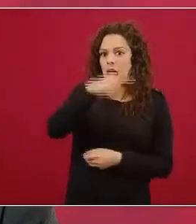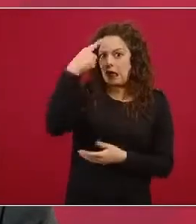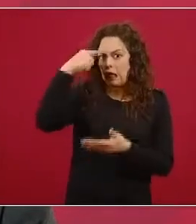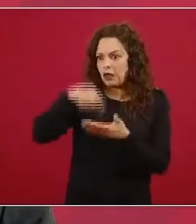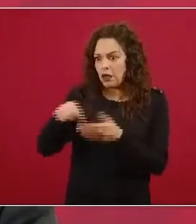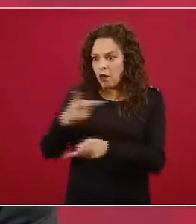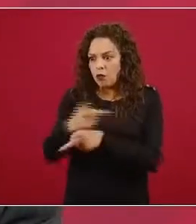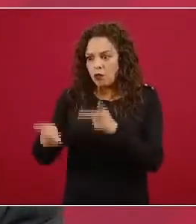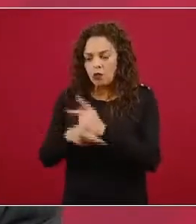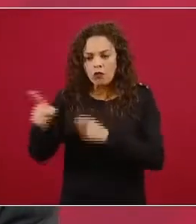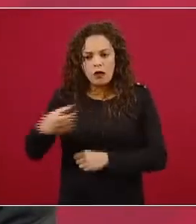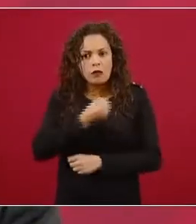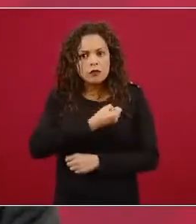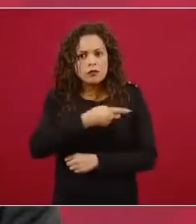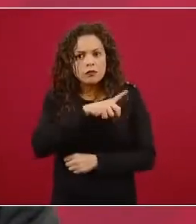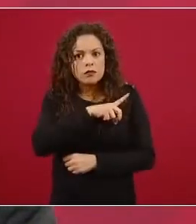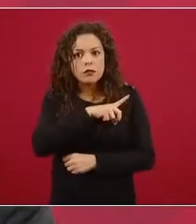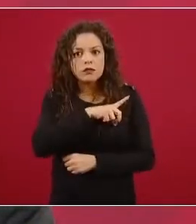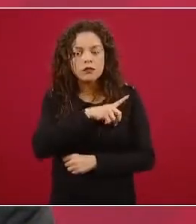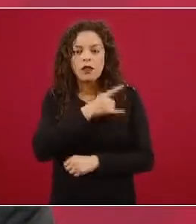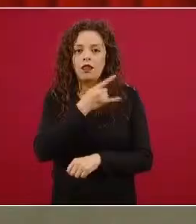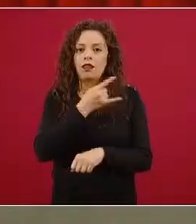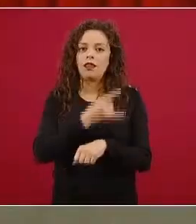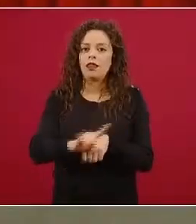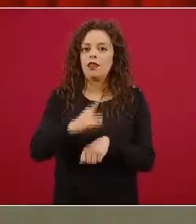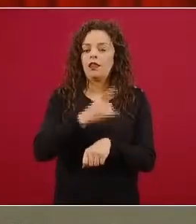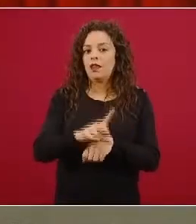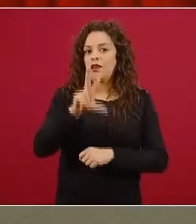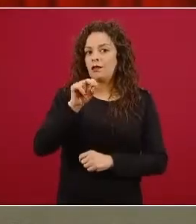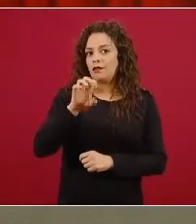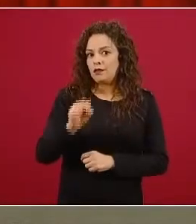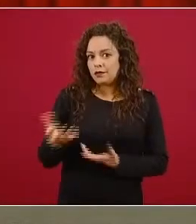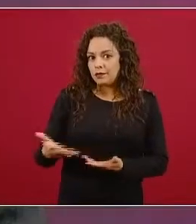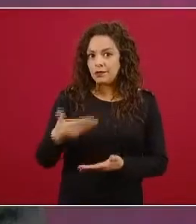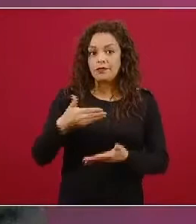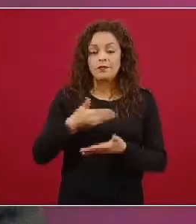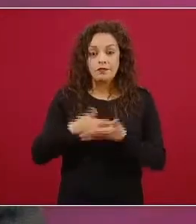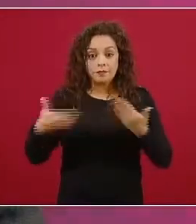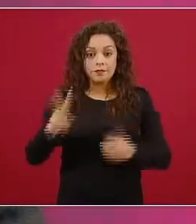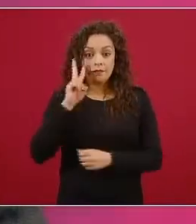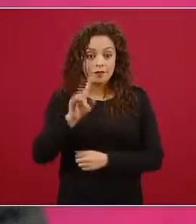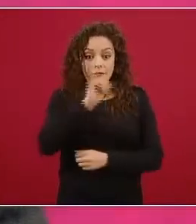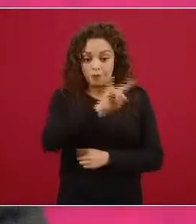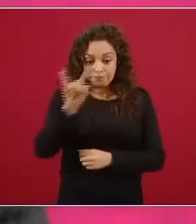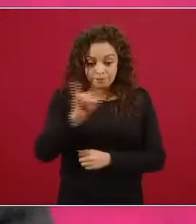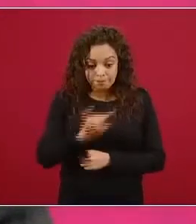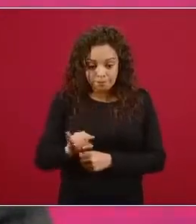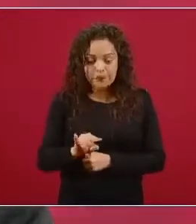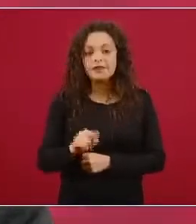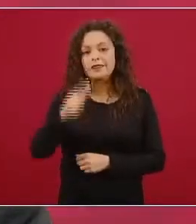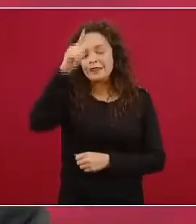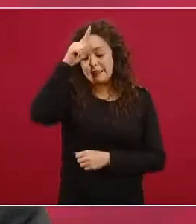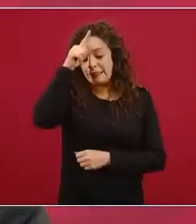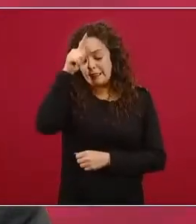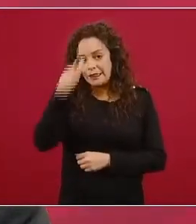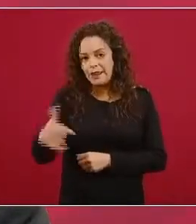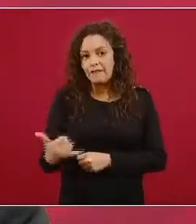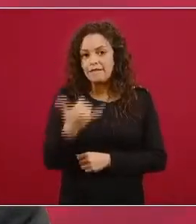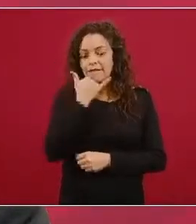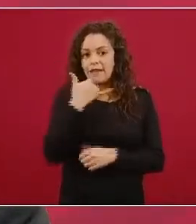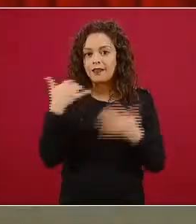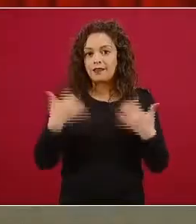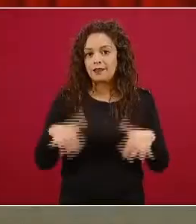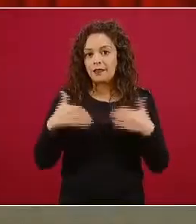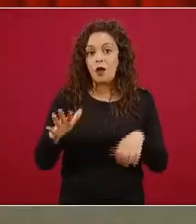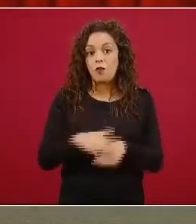saludables, que tengan etiqueta, y verán que no todo lo que parece saludable en realidad lo es.